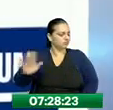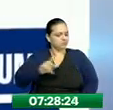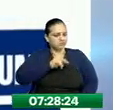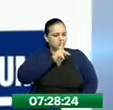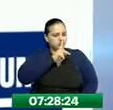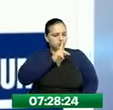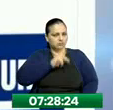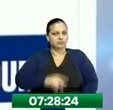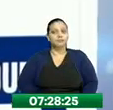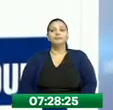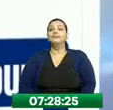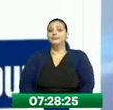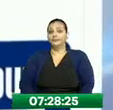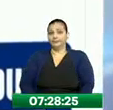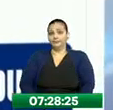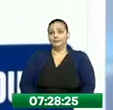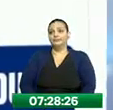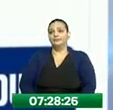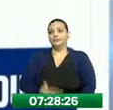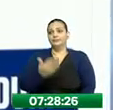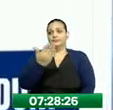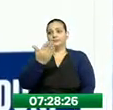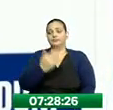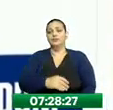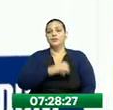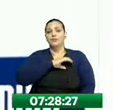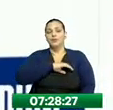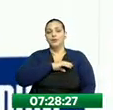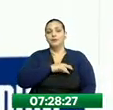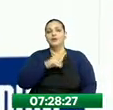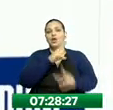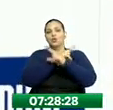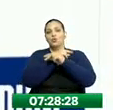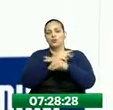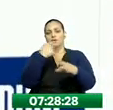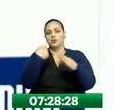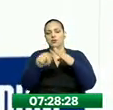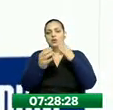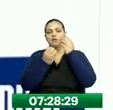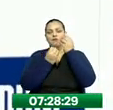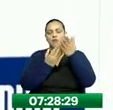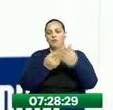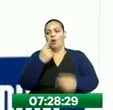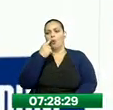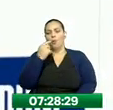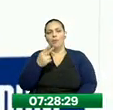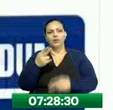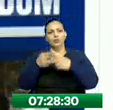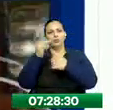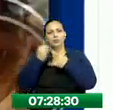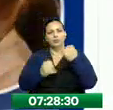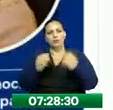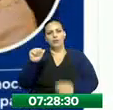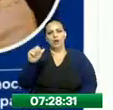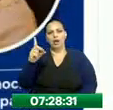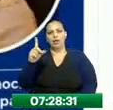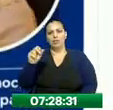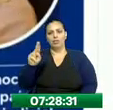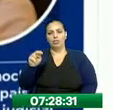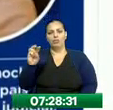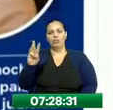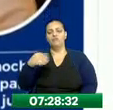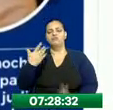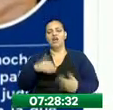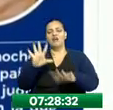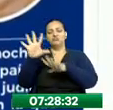La institución del orden en su cuenta de Twitter informó que Alfredo Adún fue detenido, que se presume que intentaba fugar del país con su esposa,